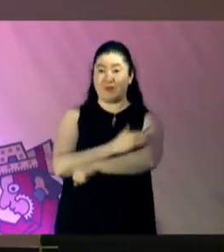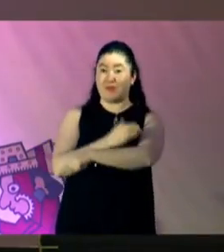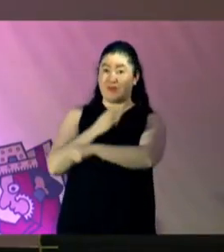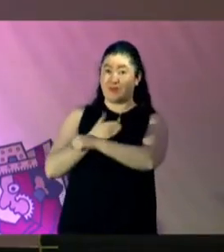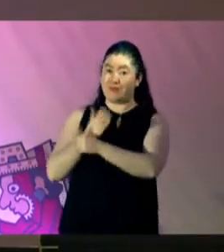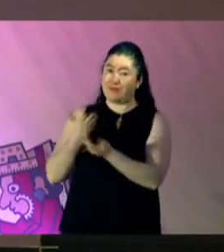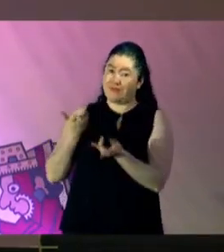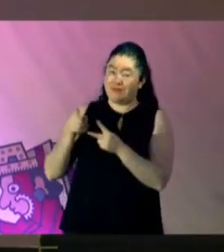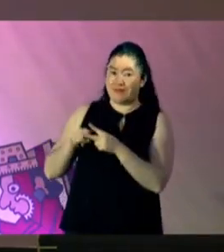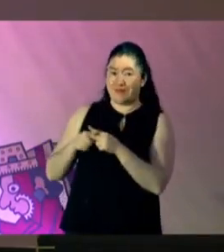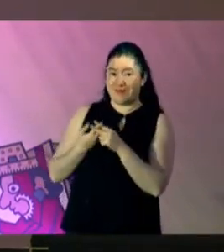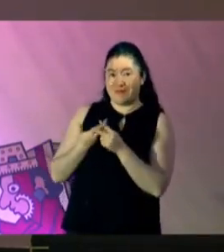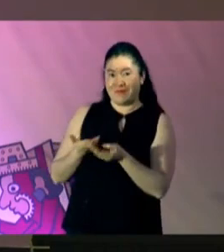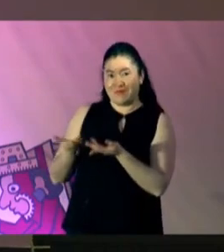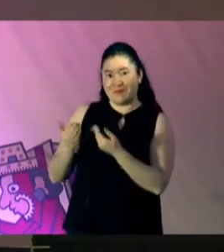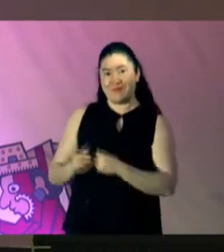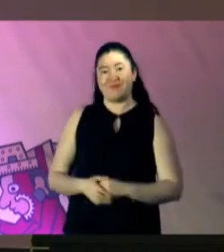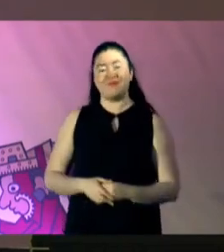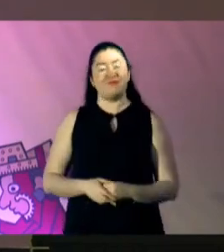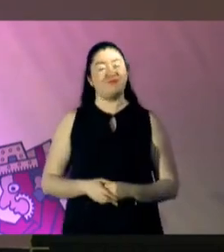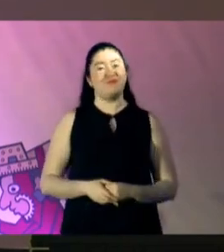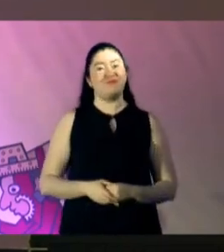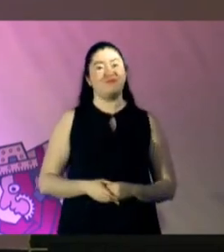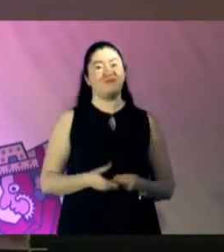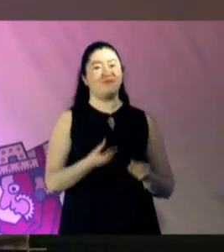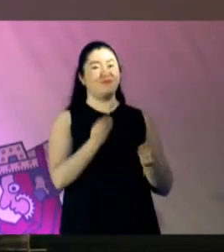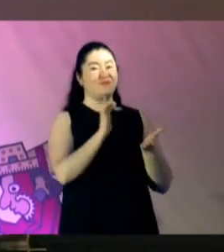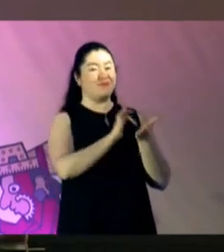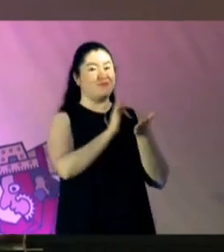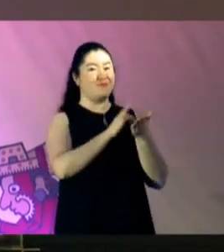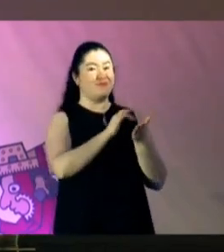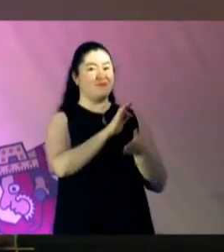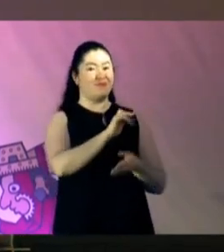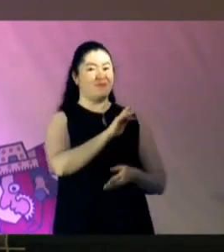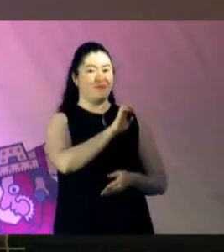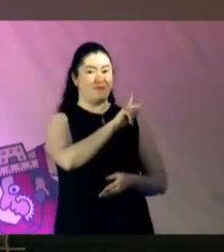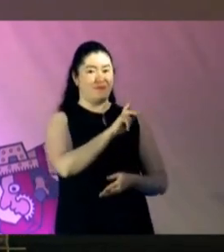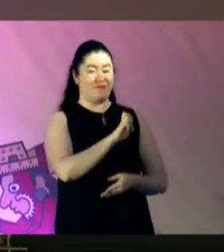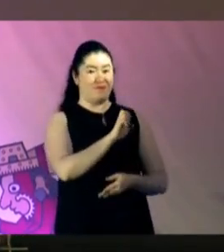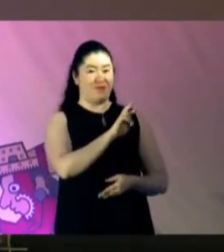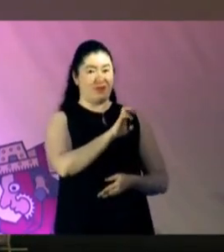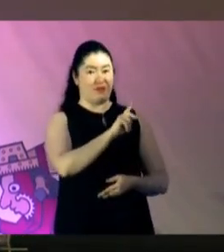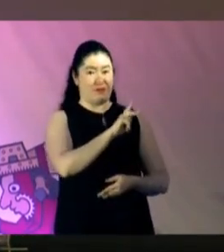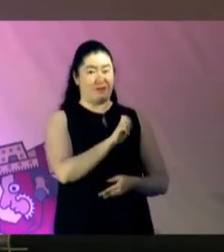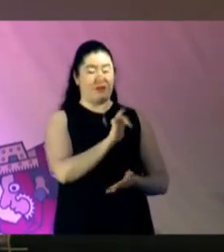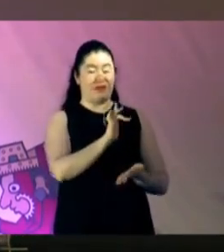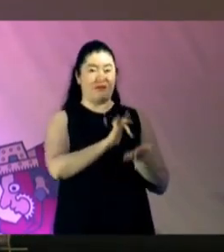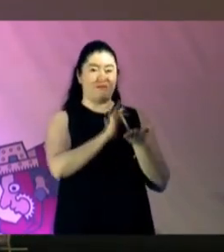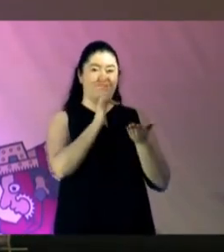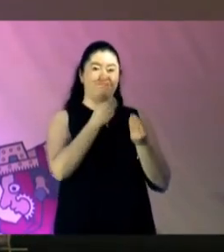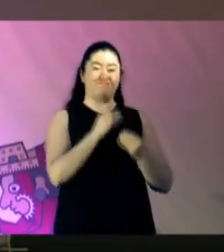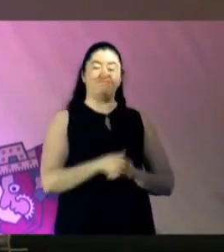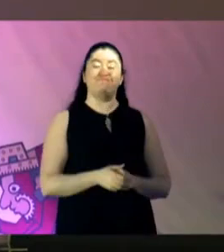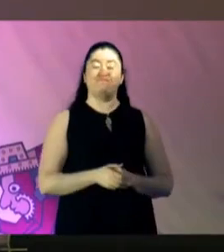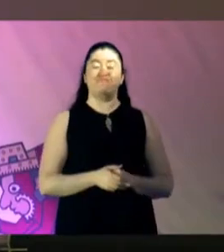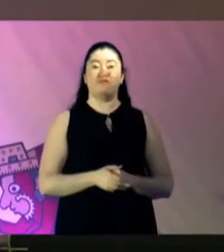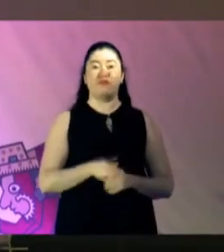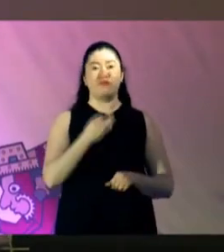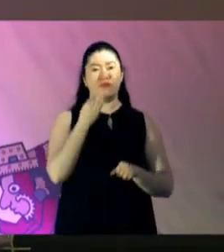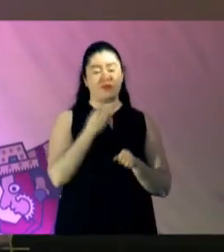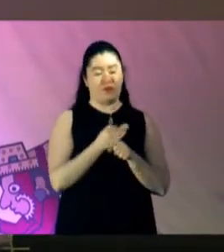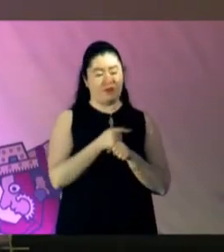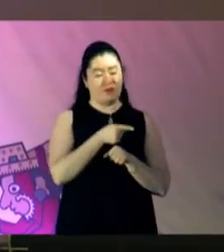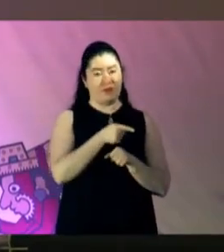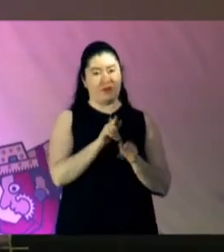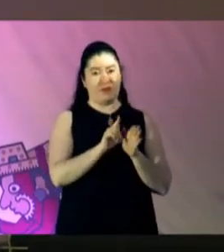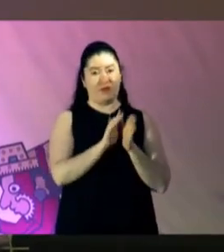comenzamos muchas gracias felipe muchas gracias rape el este vientos